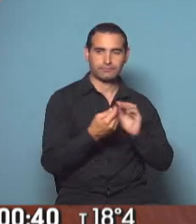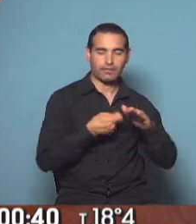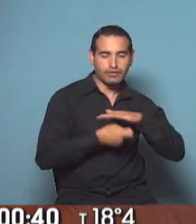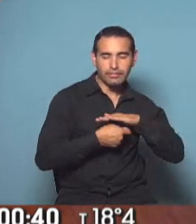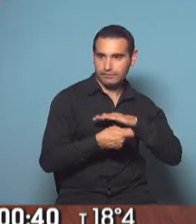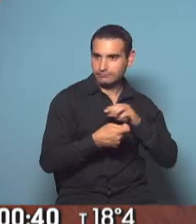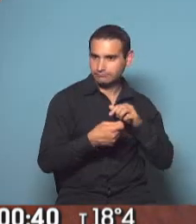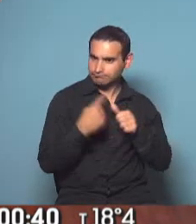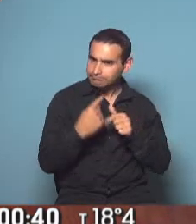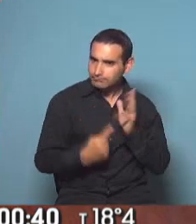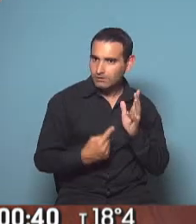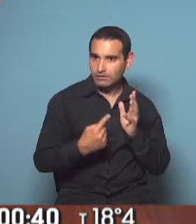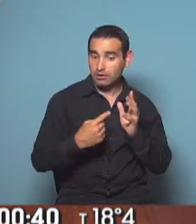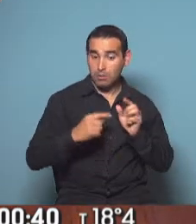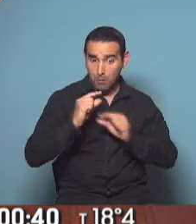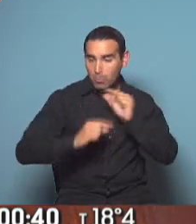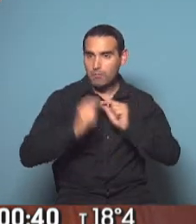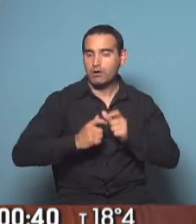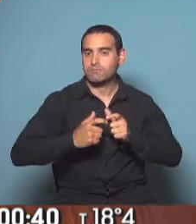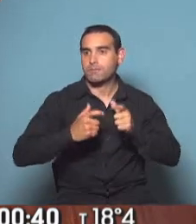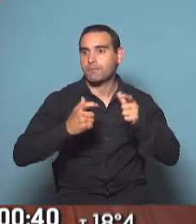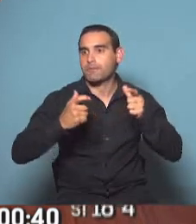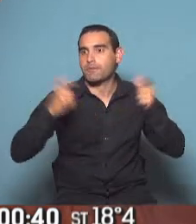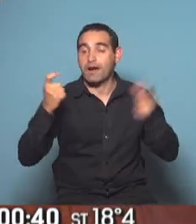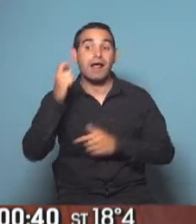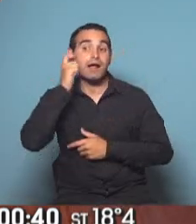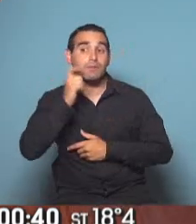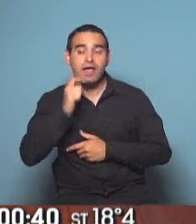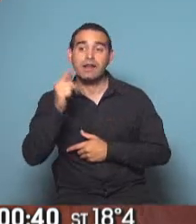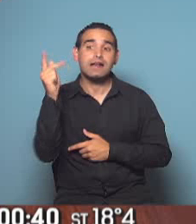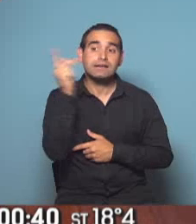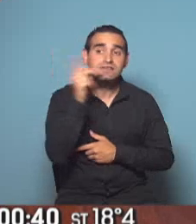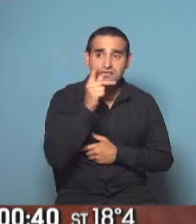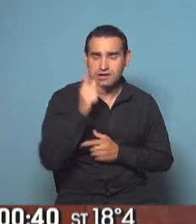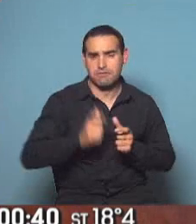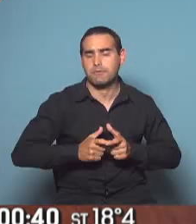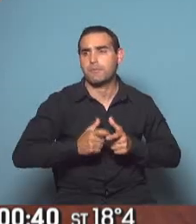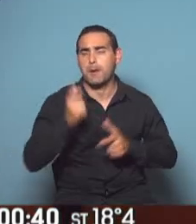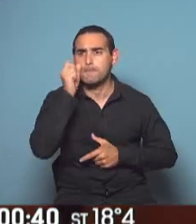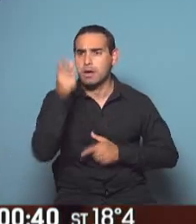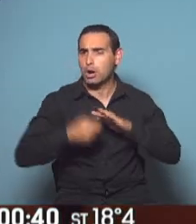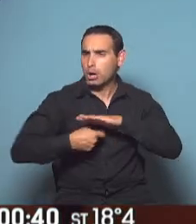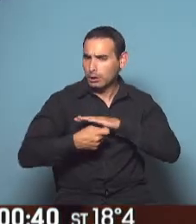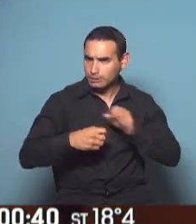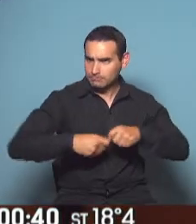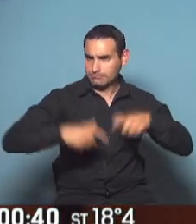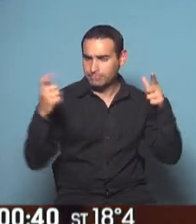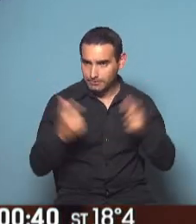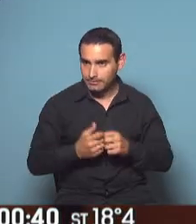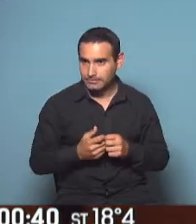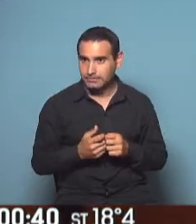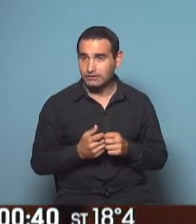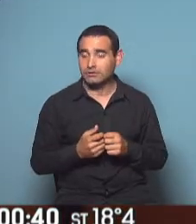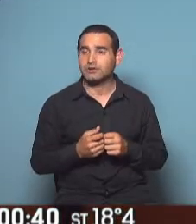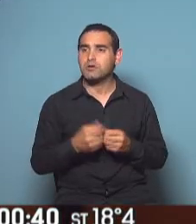digamos, se agravaron en la Argentina en los periodos de Menem y Kirchner, en mi análisis y en el de muchos otros. Y parte de esto podría tener